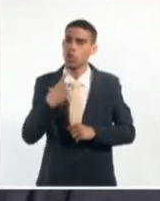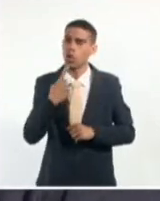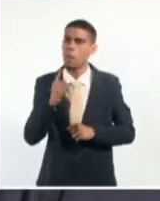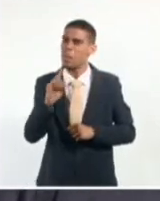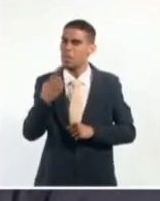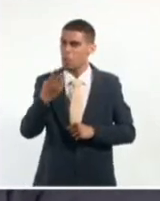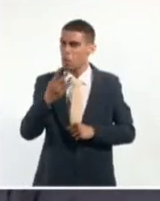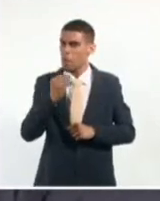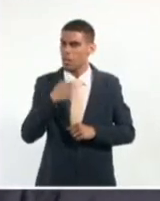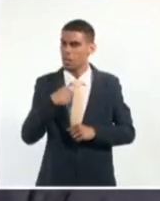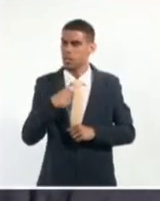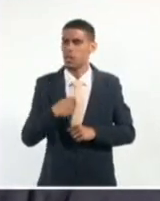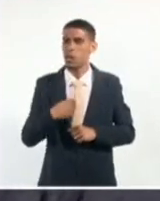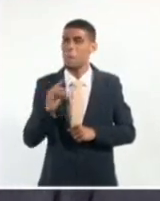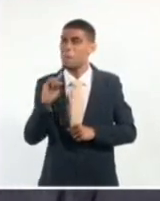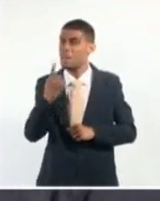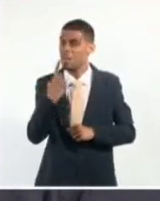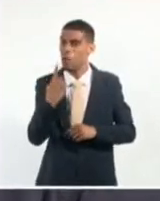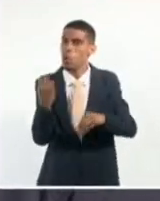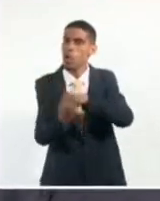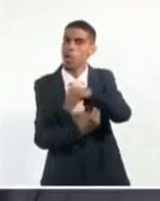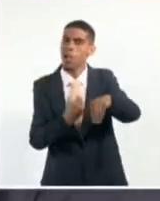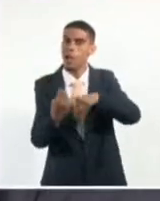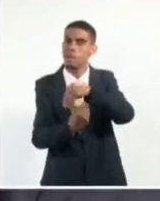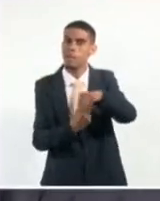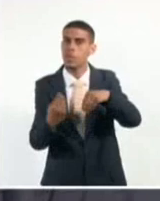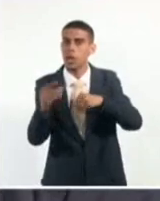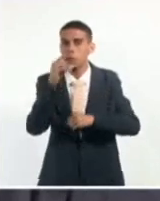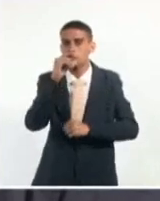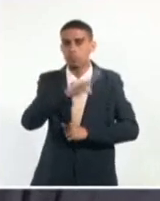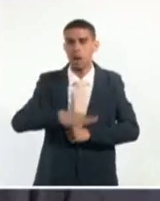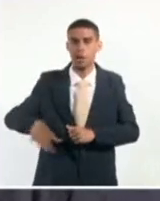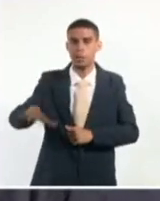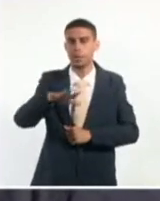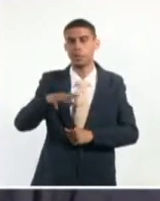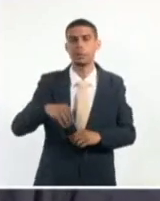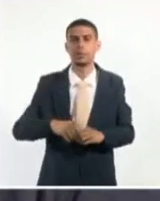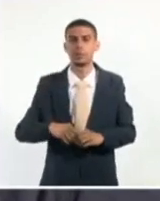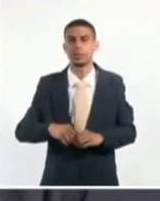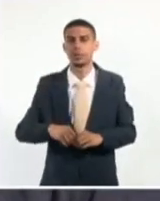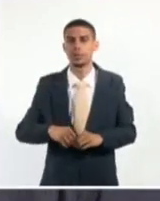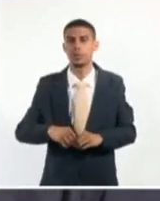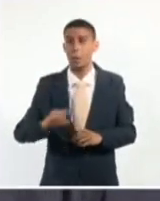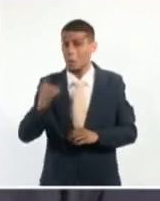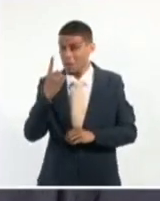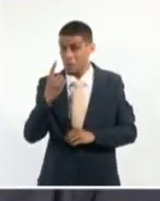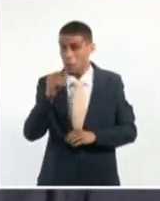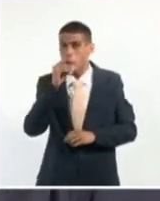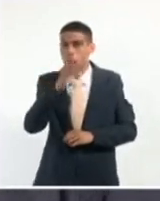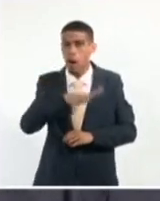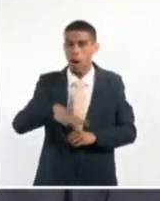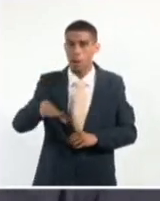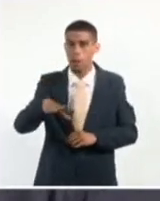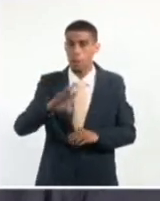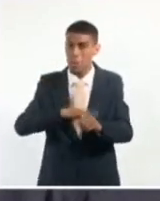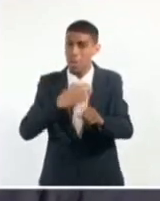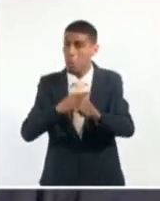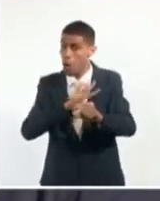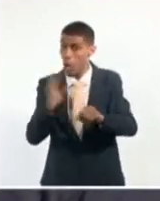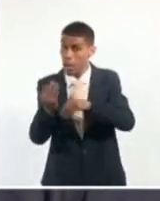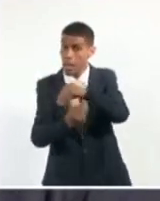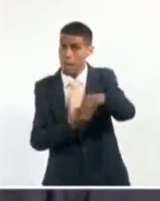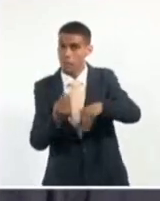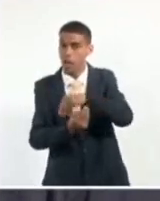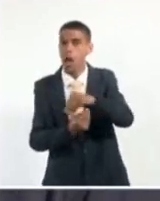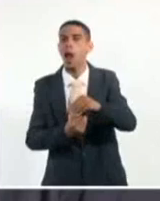que transformar era el entorno para transformar la mentalidad de las personas. Y aquí en la Corea se está logrando. Ya la gente empieza a ver el barrio como otra